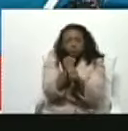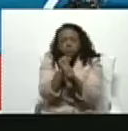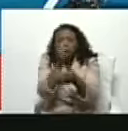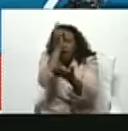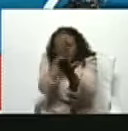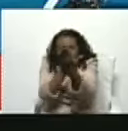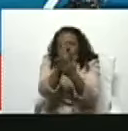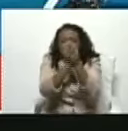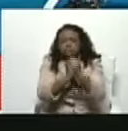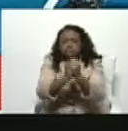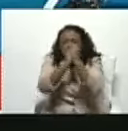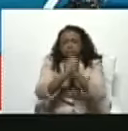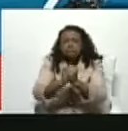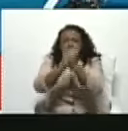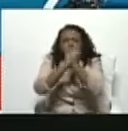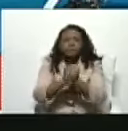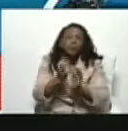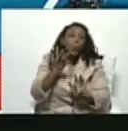¿cómo te digo?,